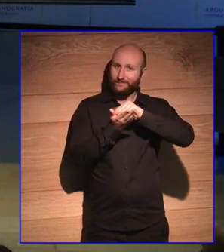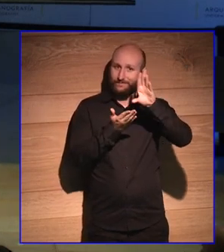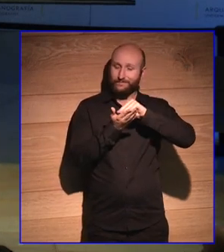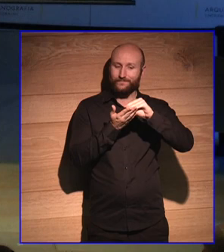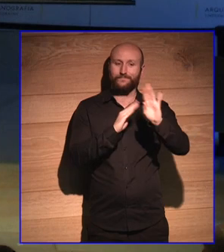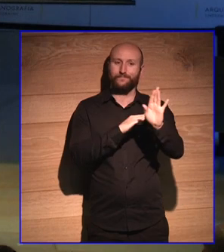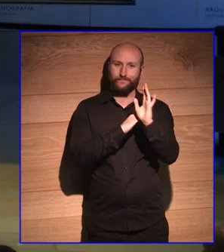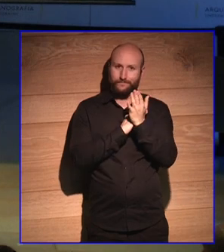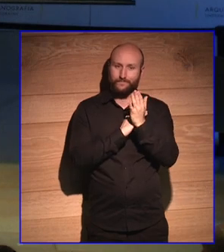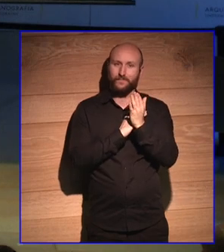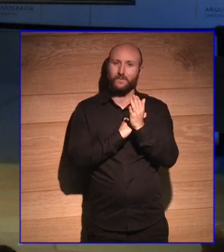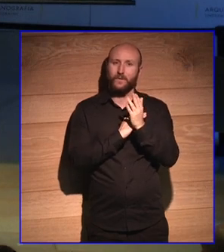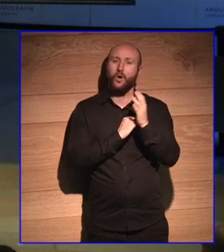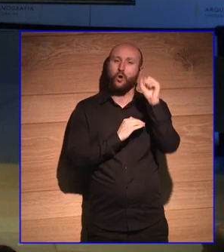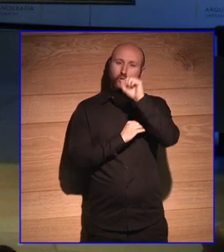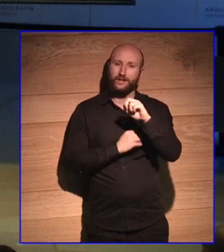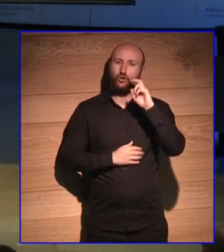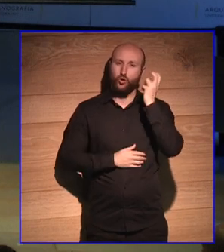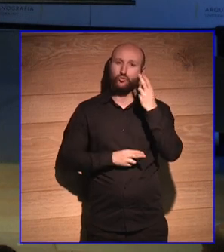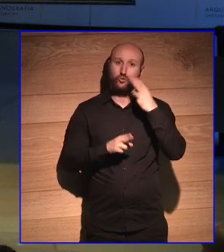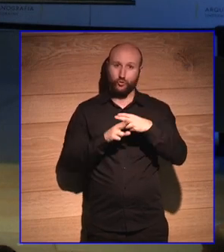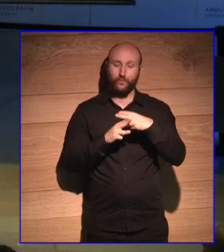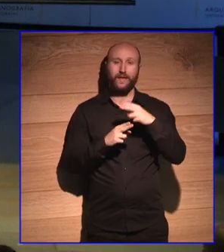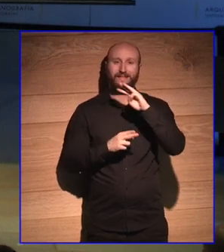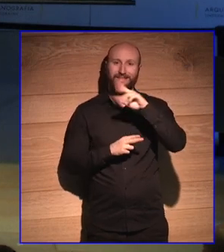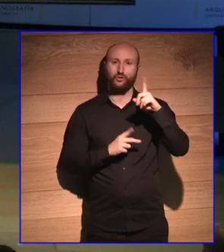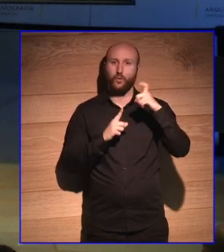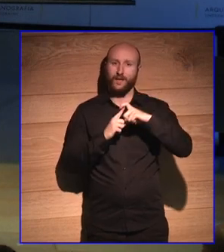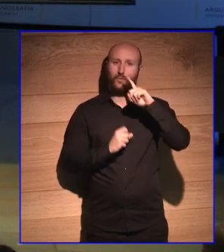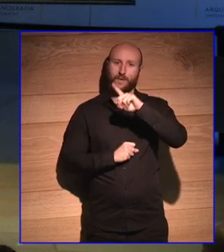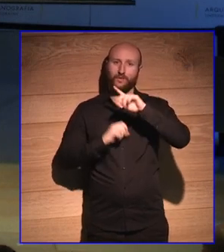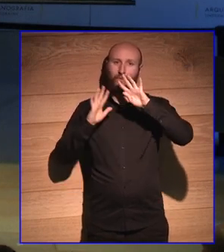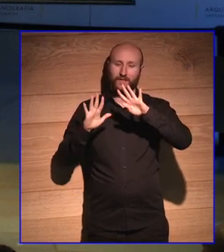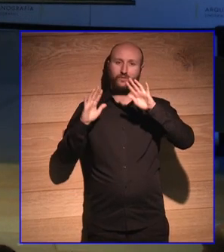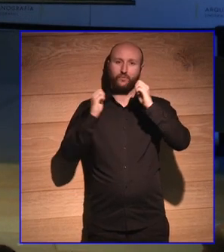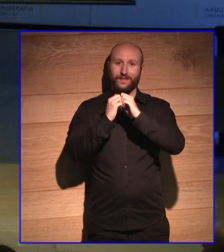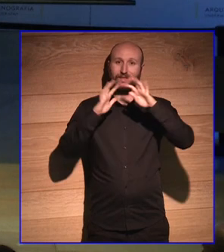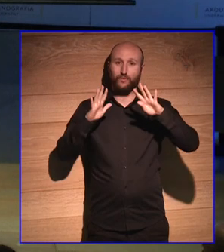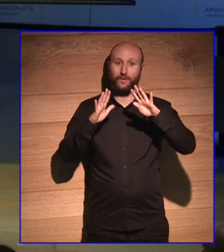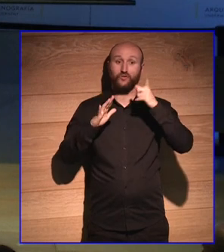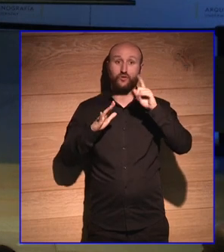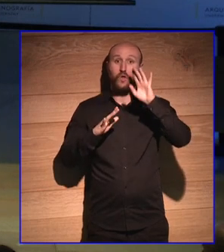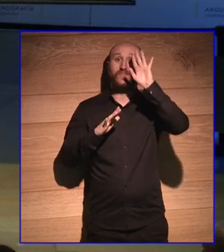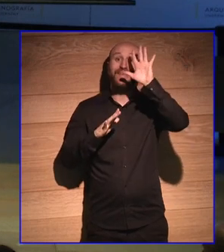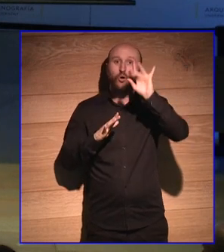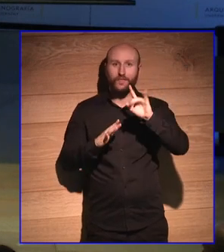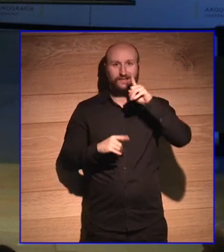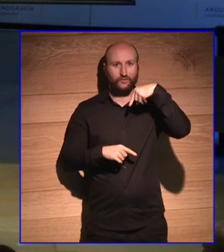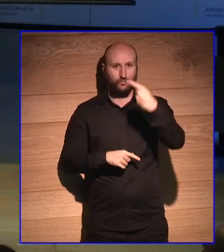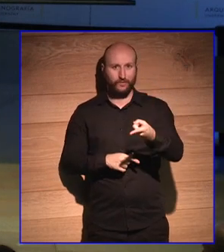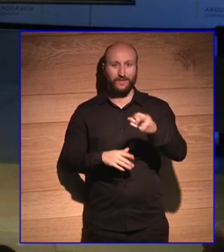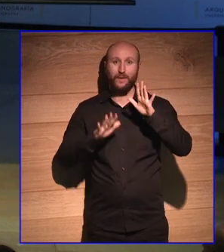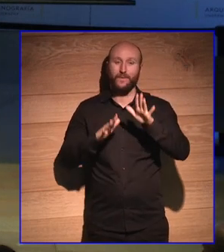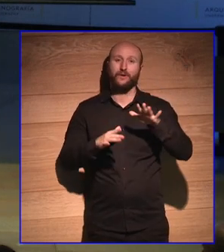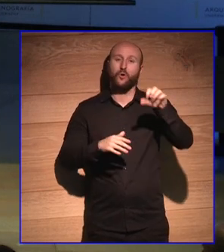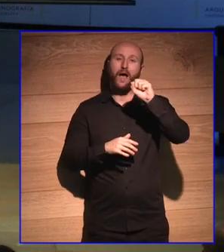desvelan que se produjo otro concierto en roma' el 31 de mayo de 1929 tan sólo cinco días después pero esta vez en